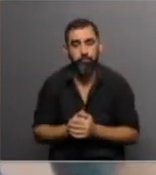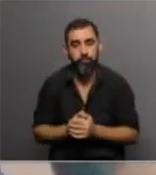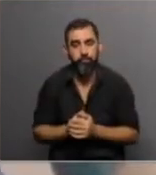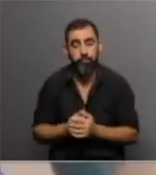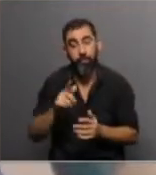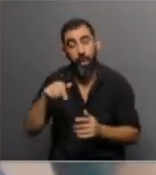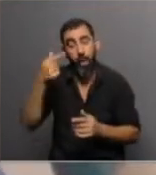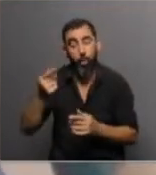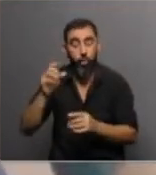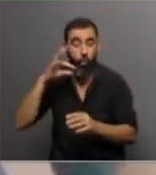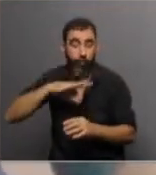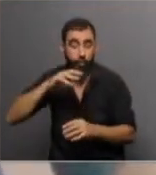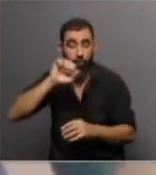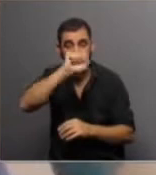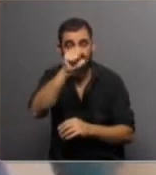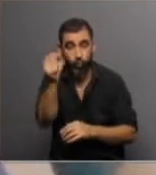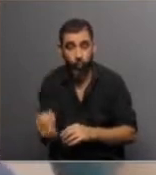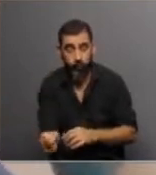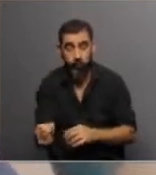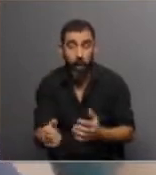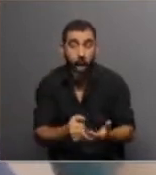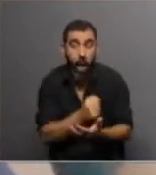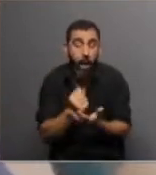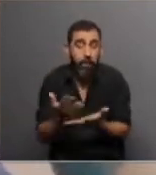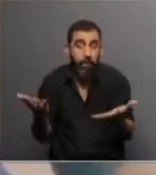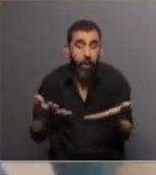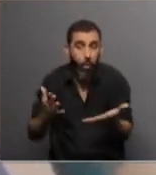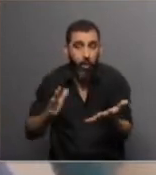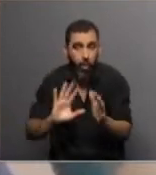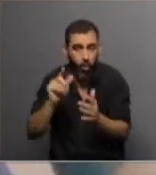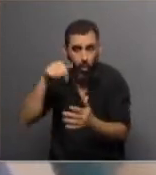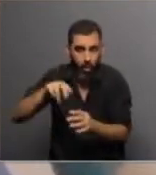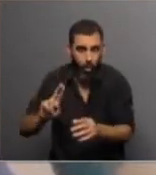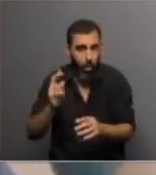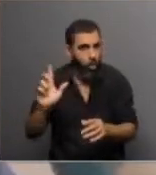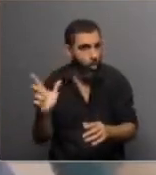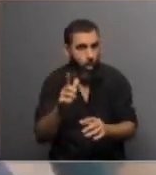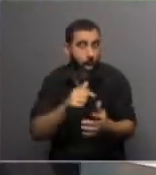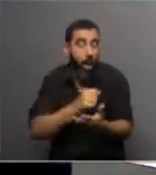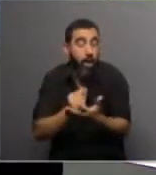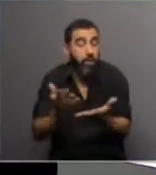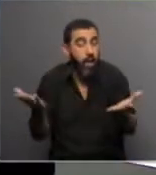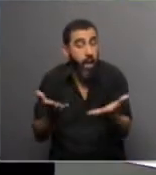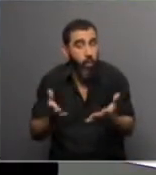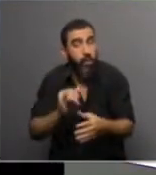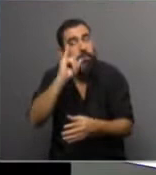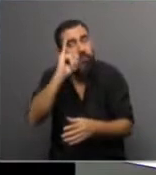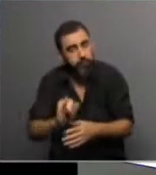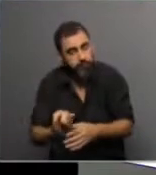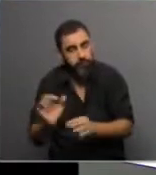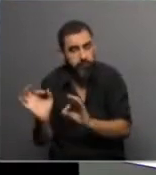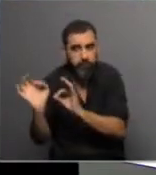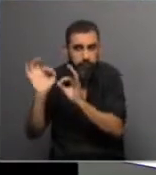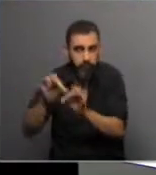la variante sudafricana, hasta donde yo sé, no está presente en el país. La que sí ingresó